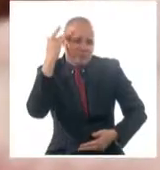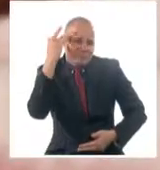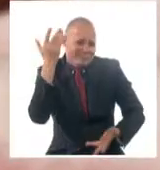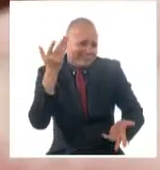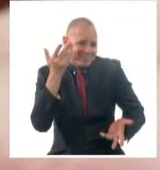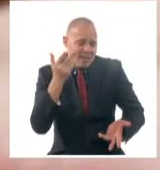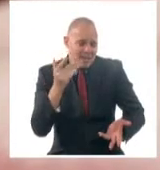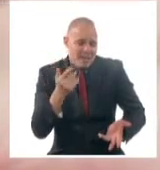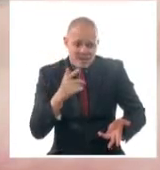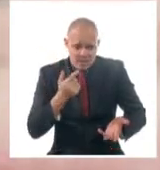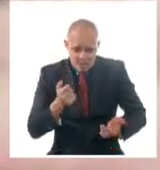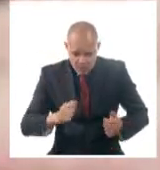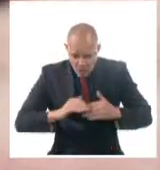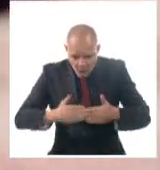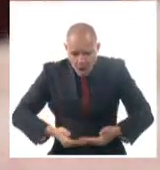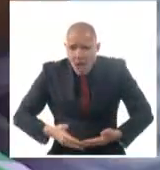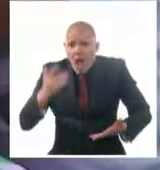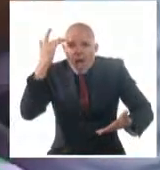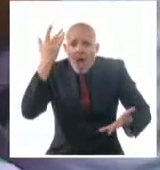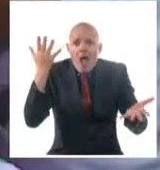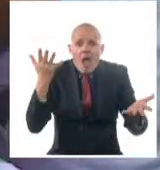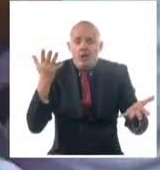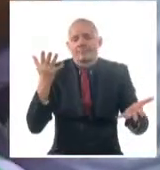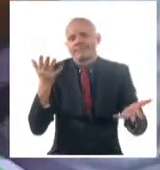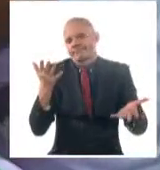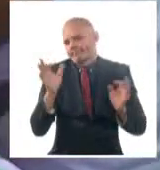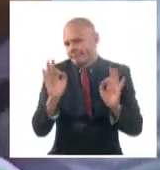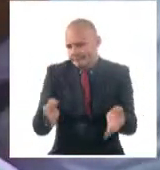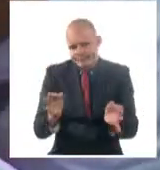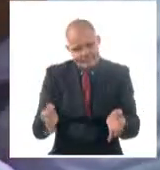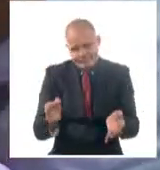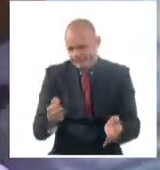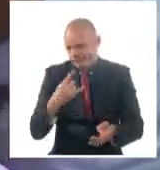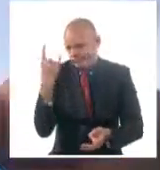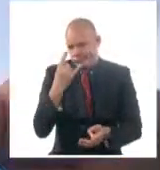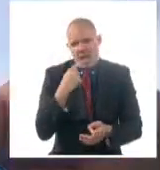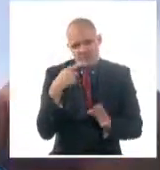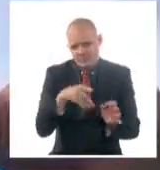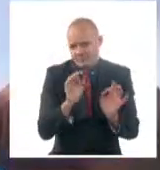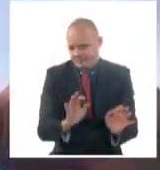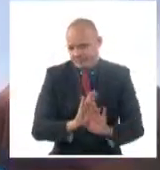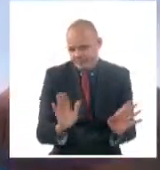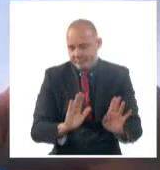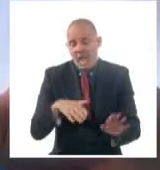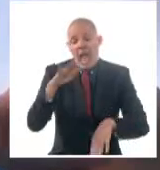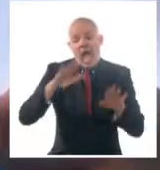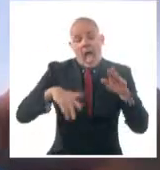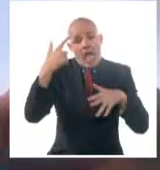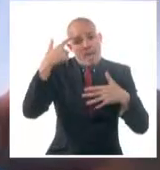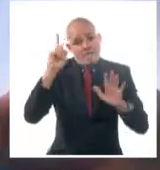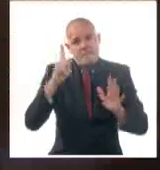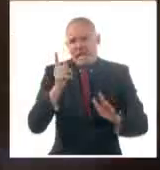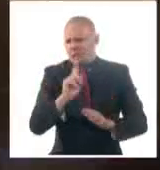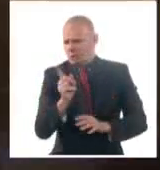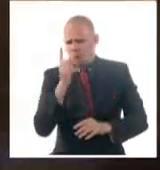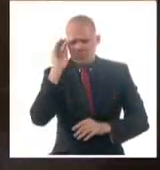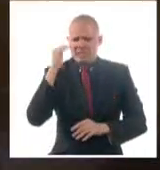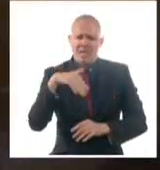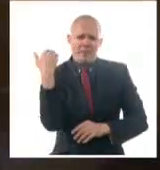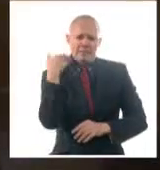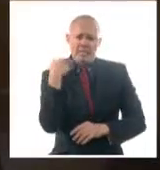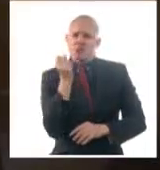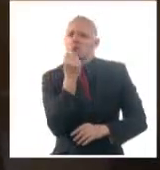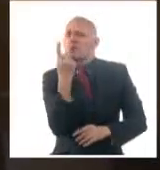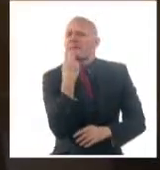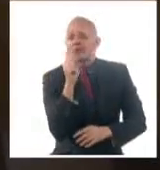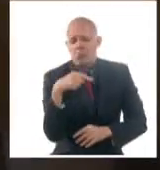propiciaron. Muchas veces tiene que ver con falta de información, tiene que ver con negociaciones o con la creencia de que no se va a embarazar durante la primera relación sexual, pero